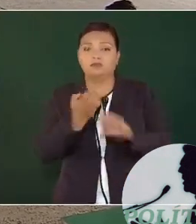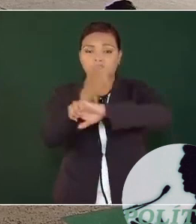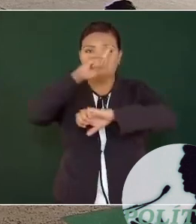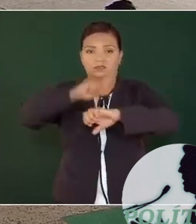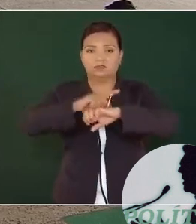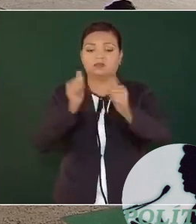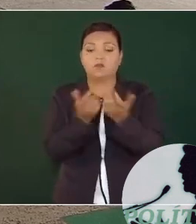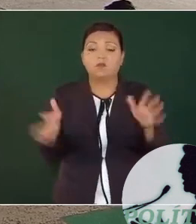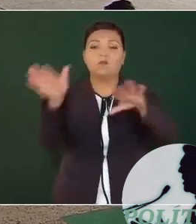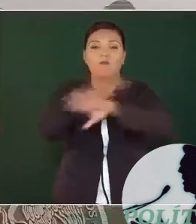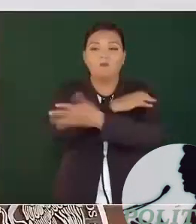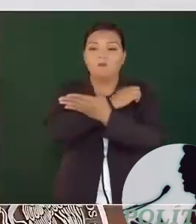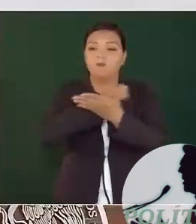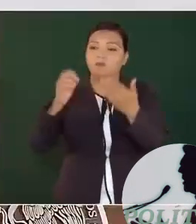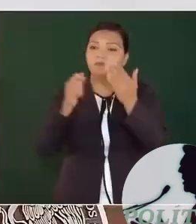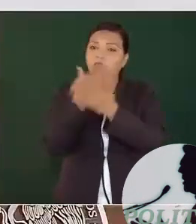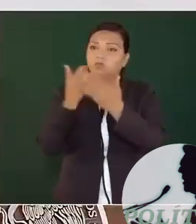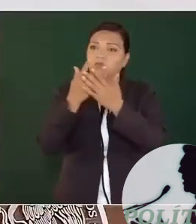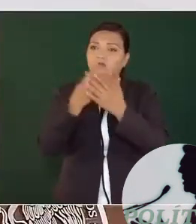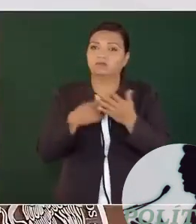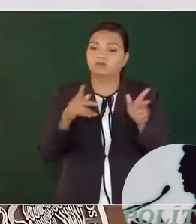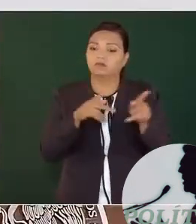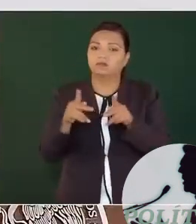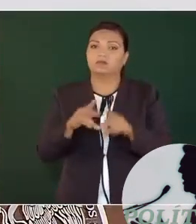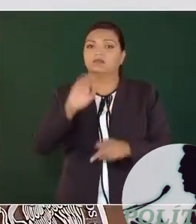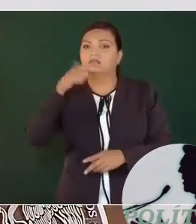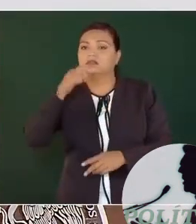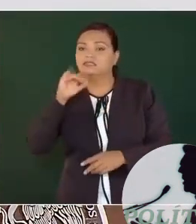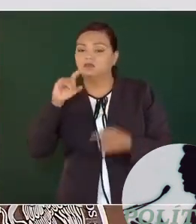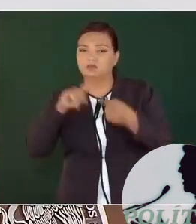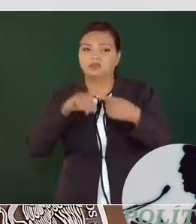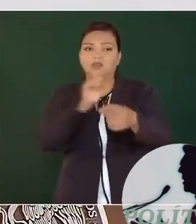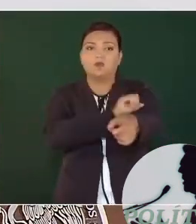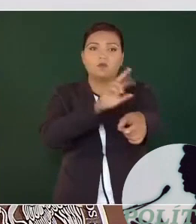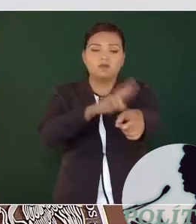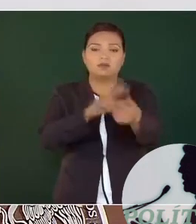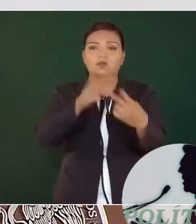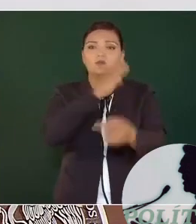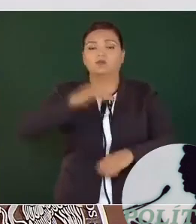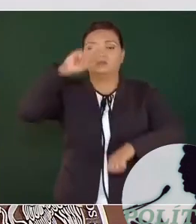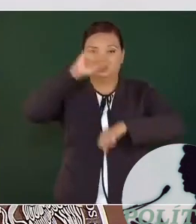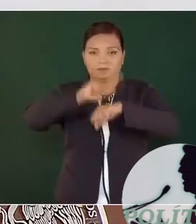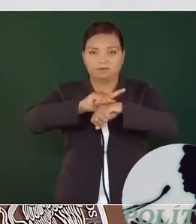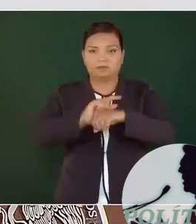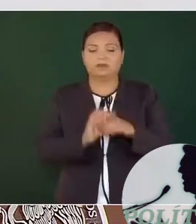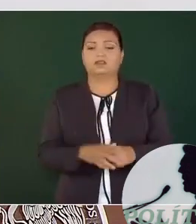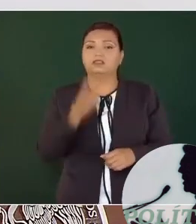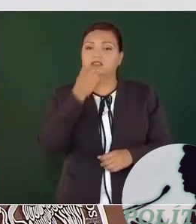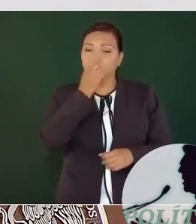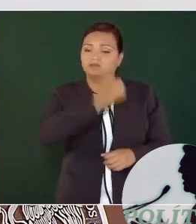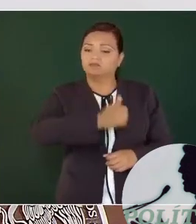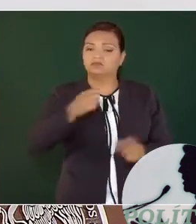con una reorganización de la estructura de mando en delegaciones y coordinaciones municipales,